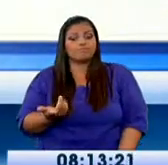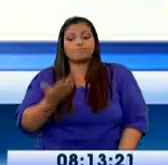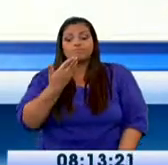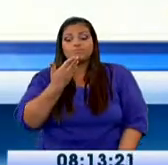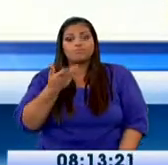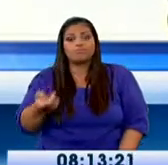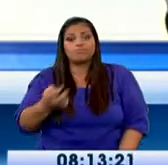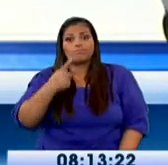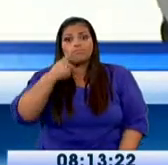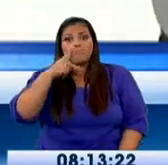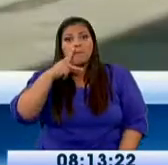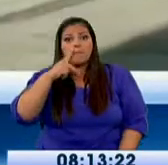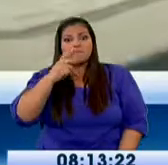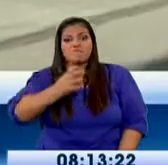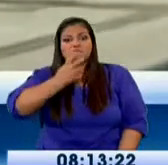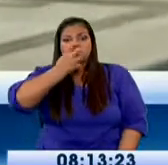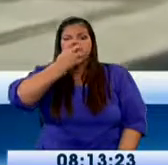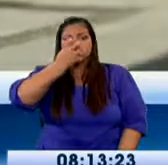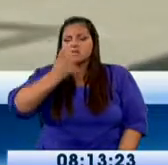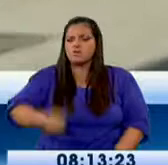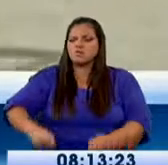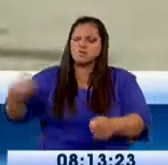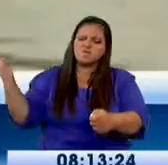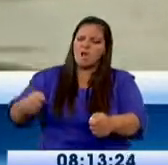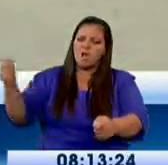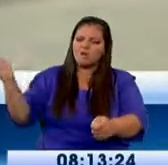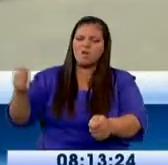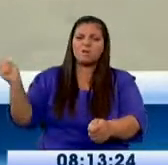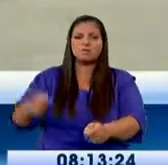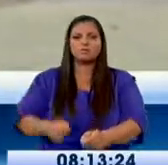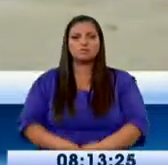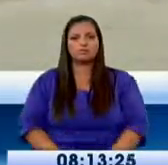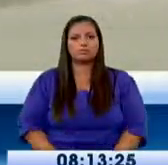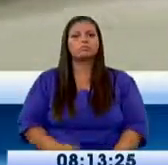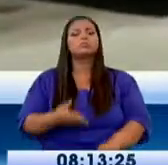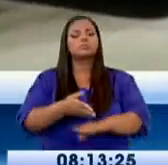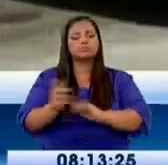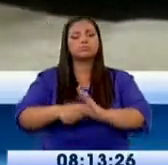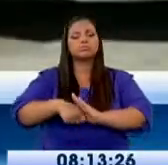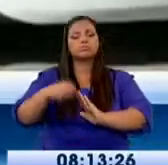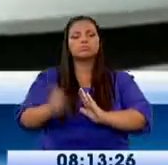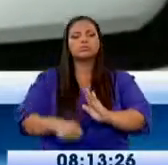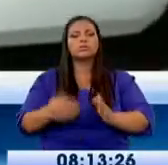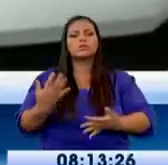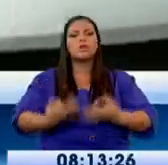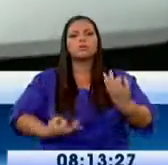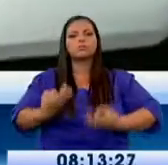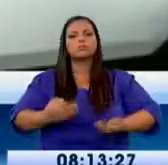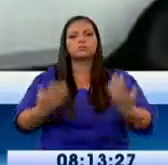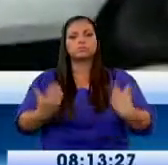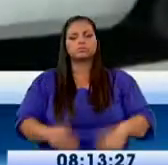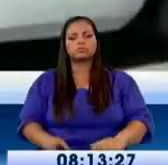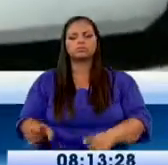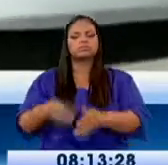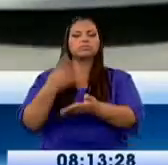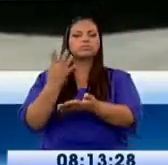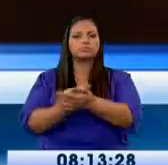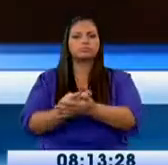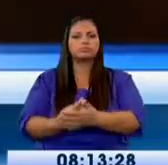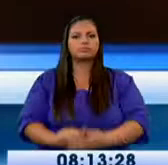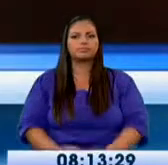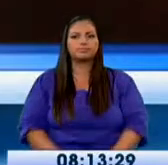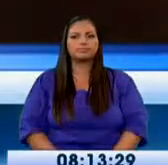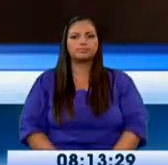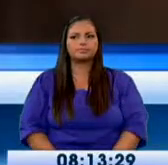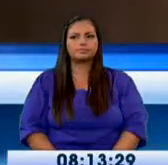terminado el hecho. Más tarde se realizó la audiencia de formulación de cargos. Al acusado le dieron medidas cautelares.